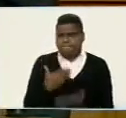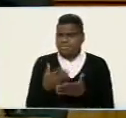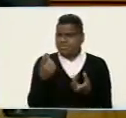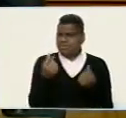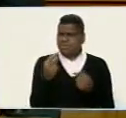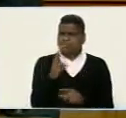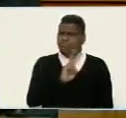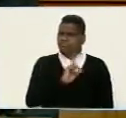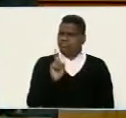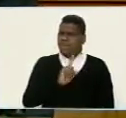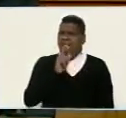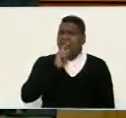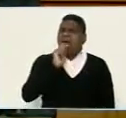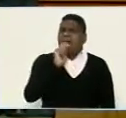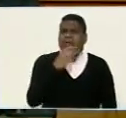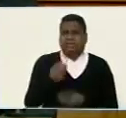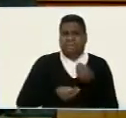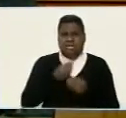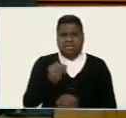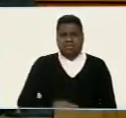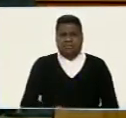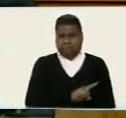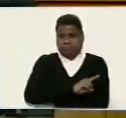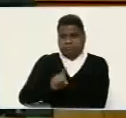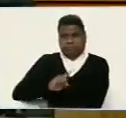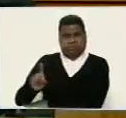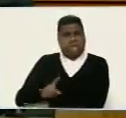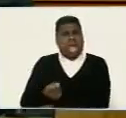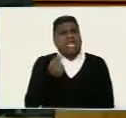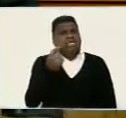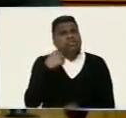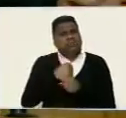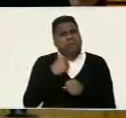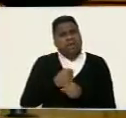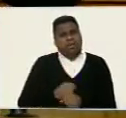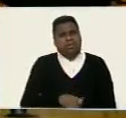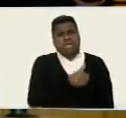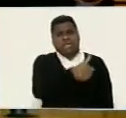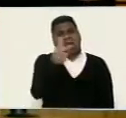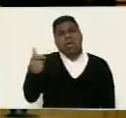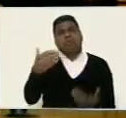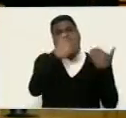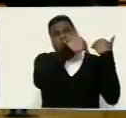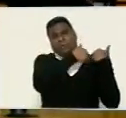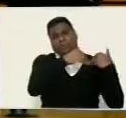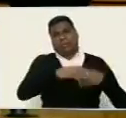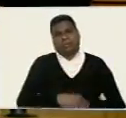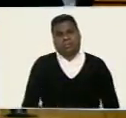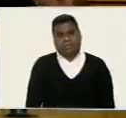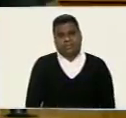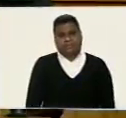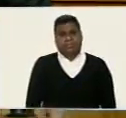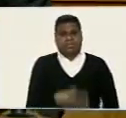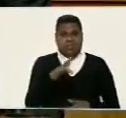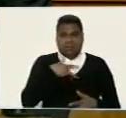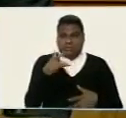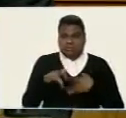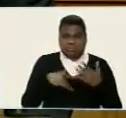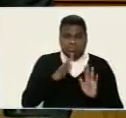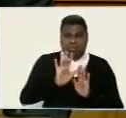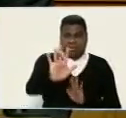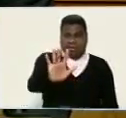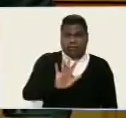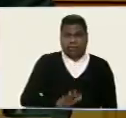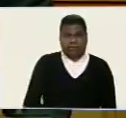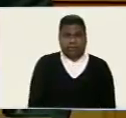verdad. Jamás se ha hecho eso, ni se le ha dado instrucción a ningún funcionario. Cada quien es responsable de sus actos.